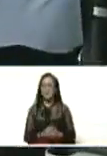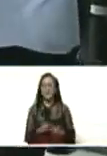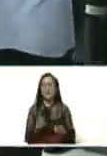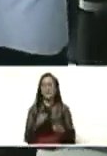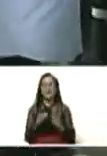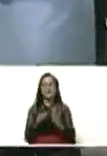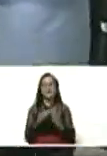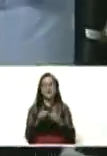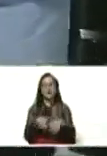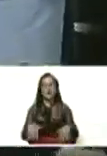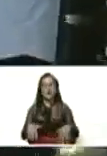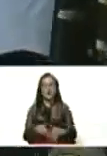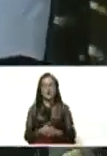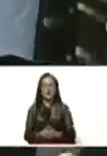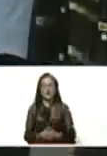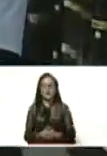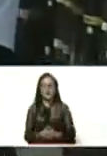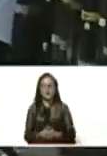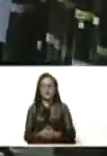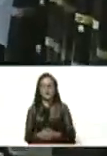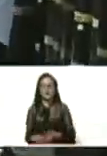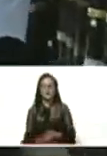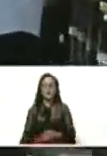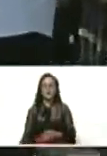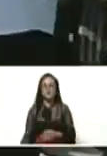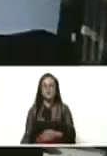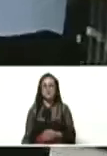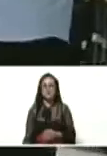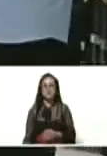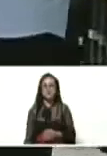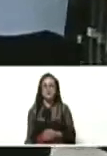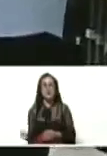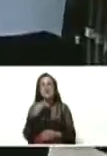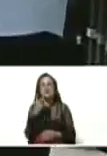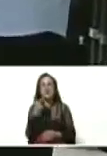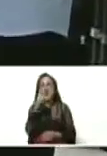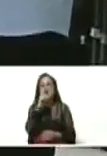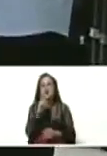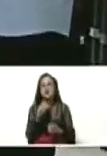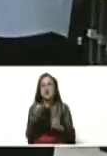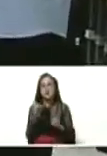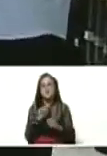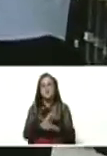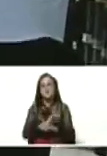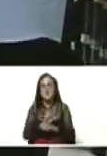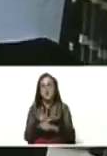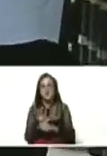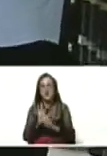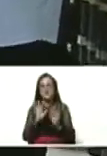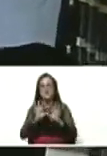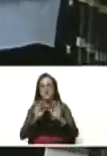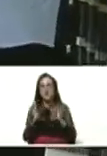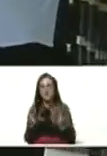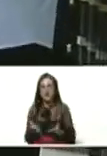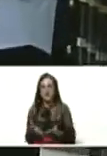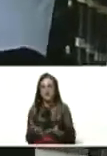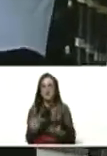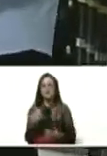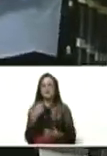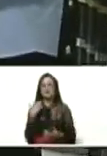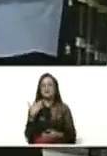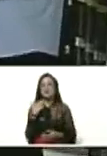infraestructura. Porque con casi los 2 años de pandemia, la infraestructura se afectó más aún de lo que